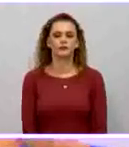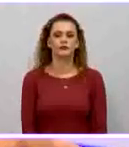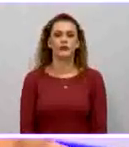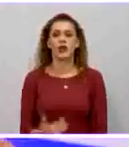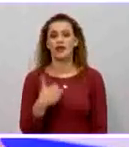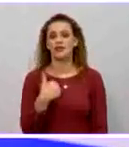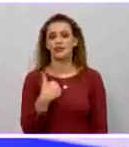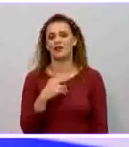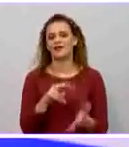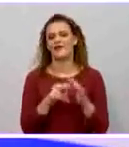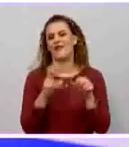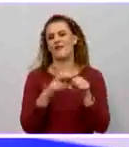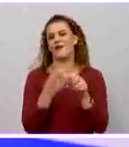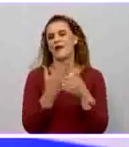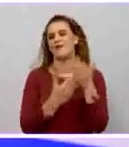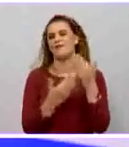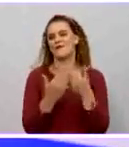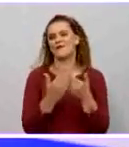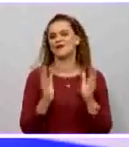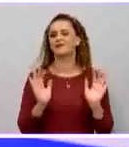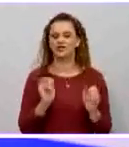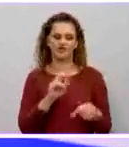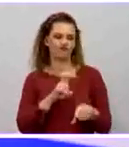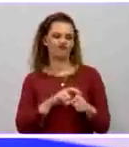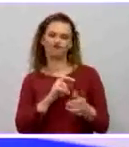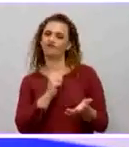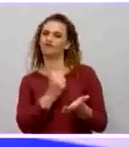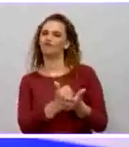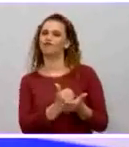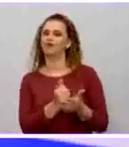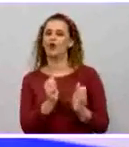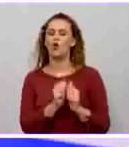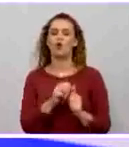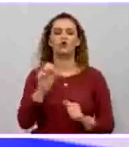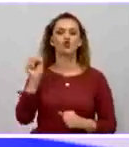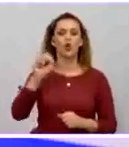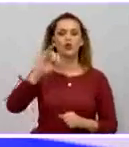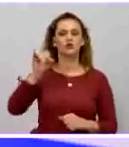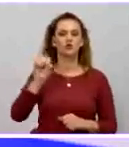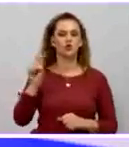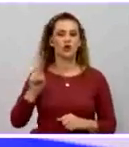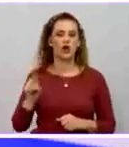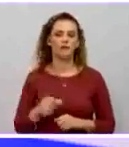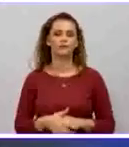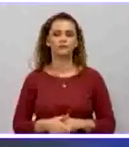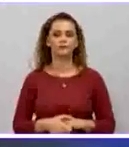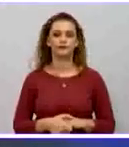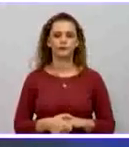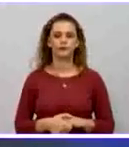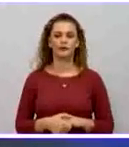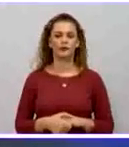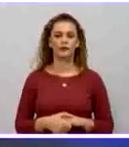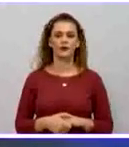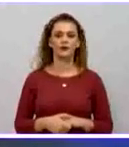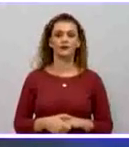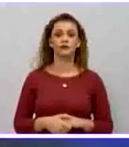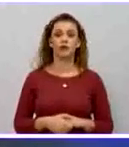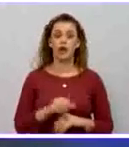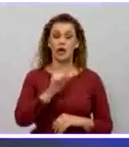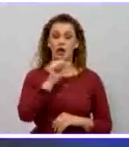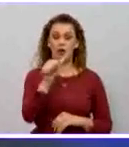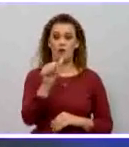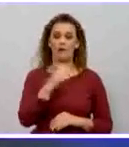tiene la papa en la mano. Con lo de Suhander. Con Suhander Zúñiga. Sí, porque, o sea, la liga va a